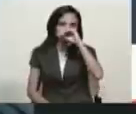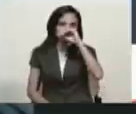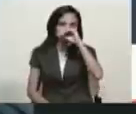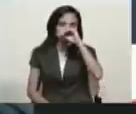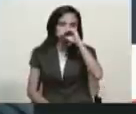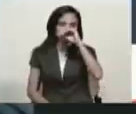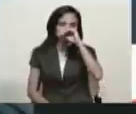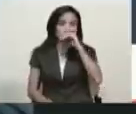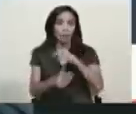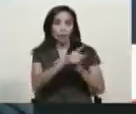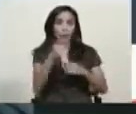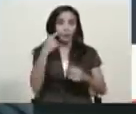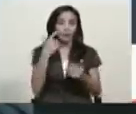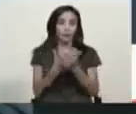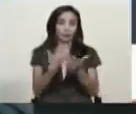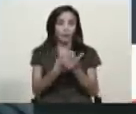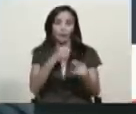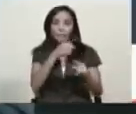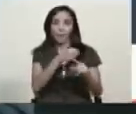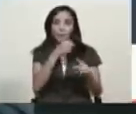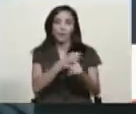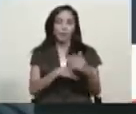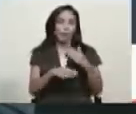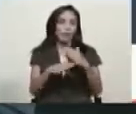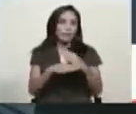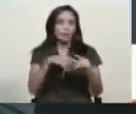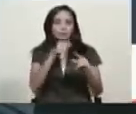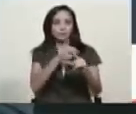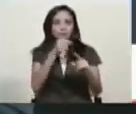Ustedes han sido testigos de la lucha que hemos dado estos 6 años.